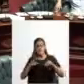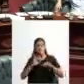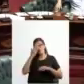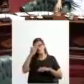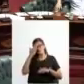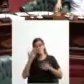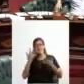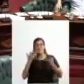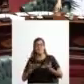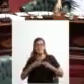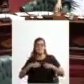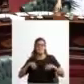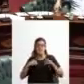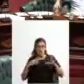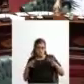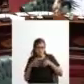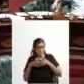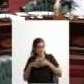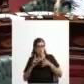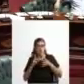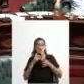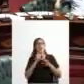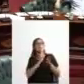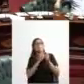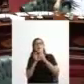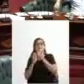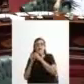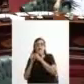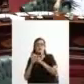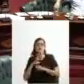el Frente Amplio quiere una concentración de la tierra. Es la potencia de los mercados.